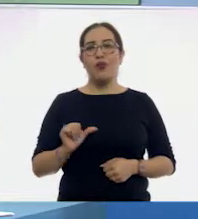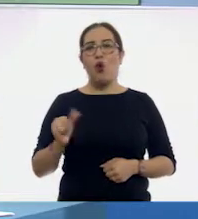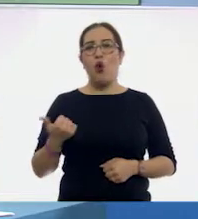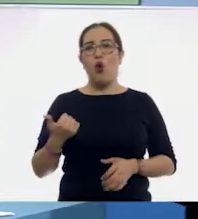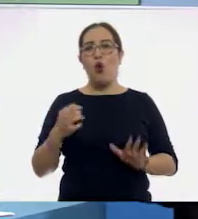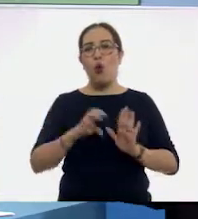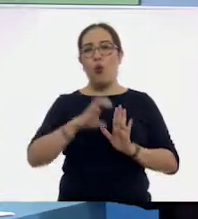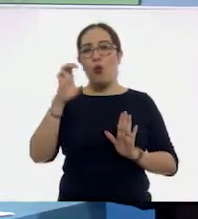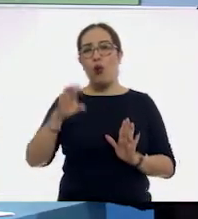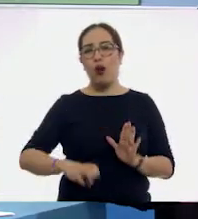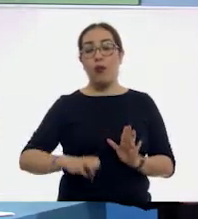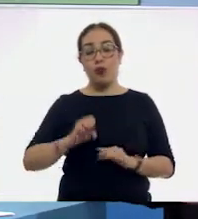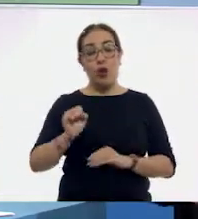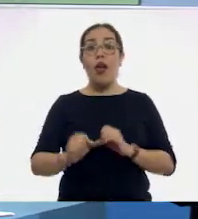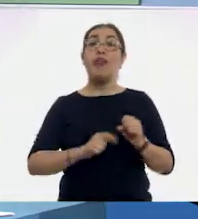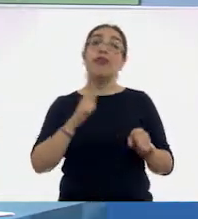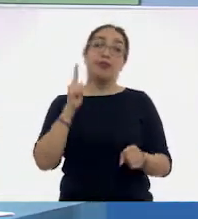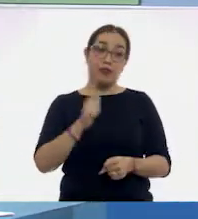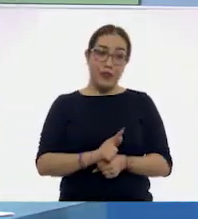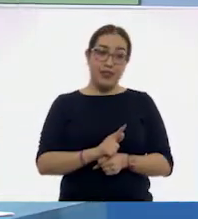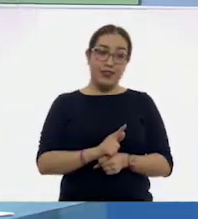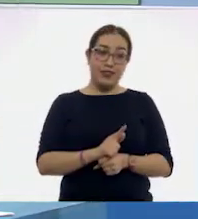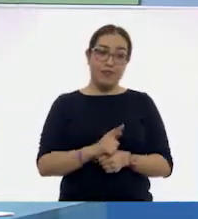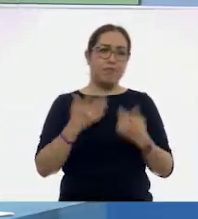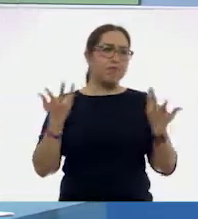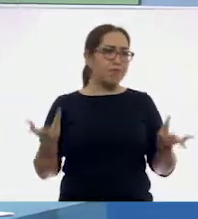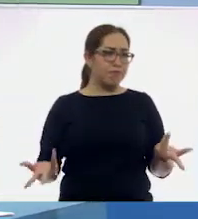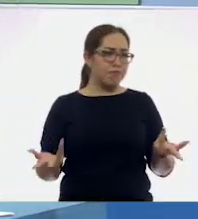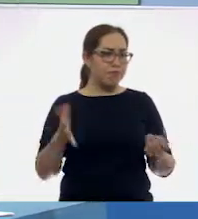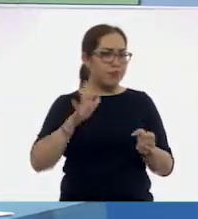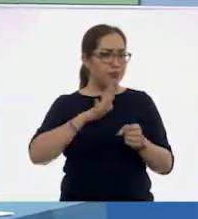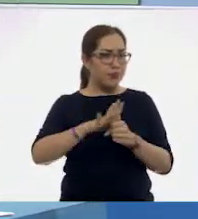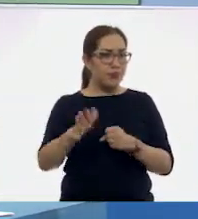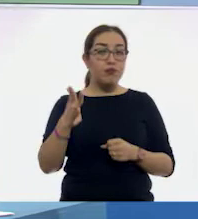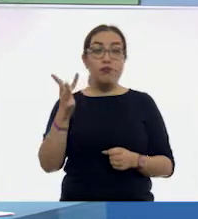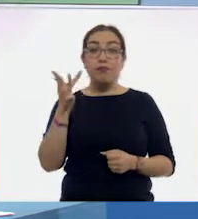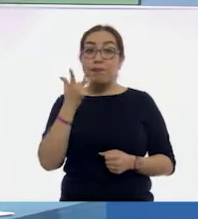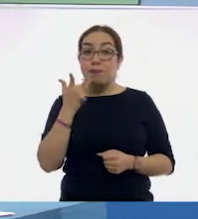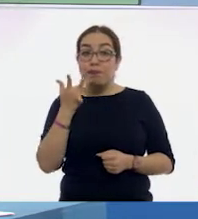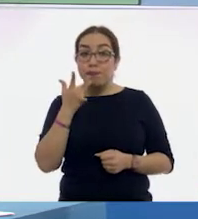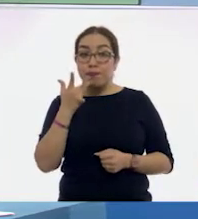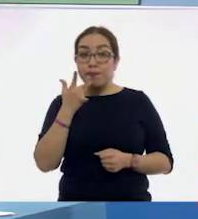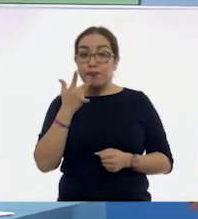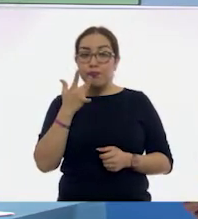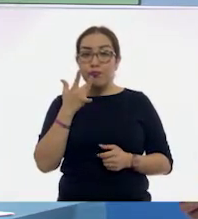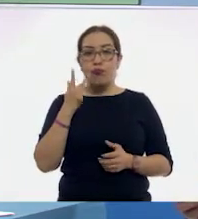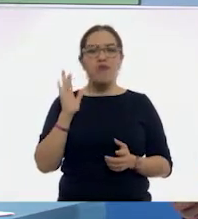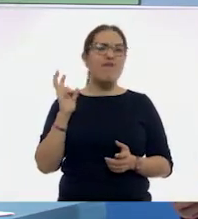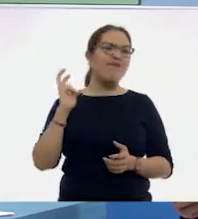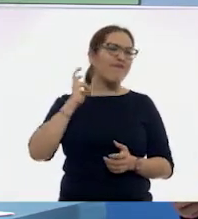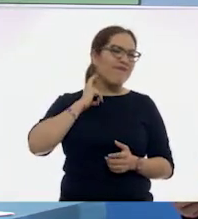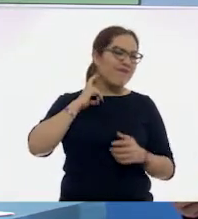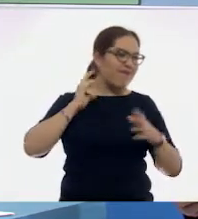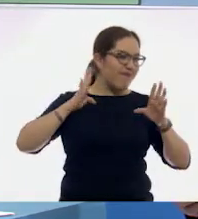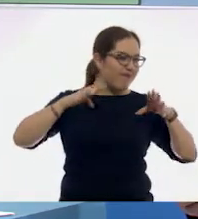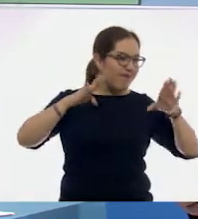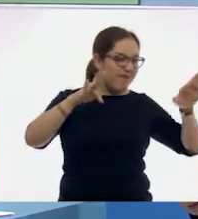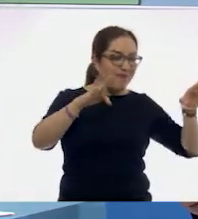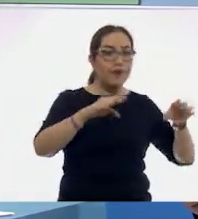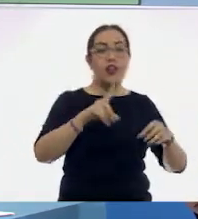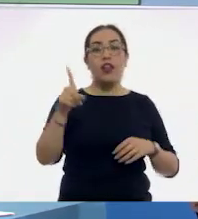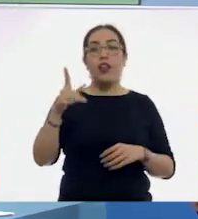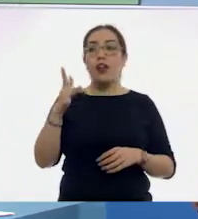serían también los animales, como por ejemplo el reptil, murciélagos, los insectos,